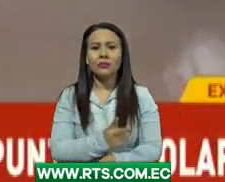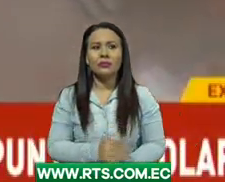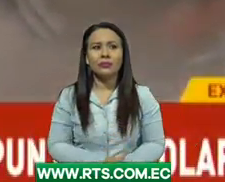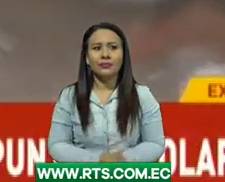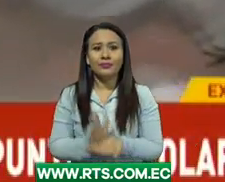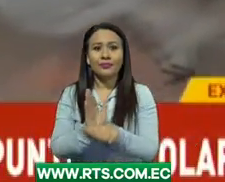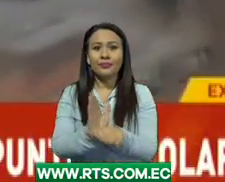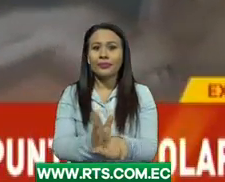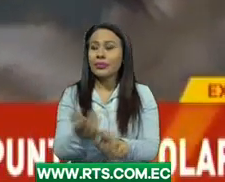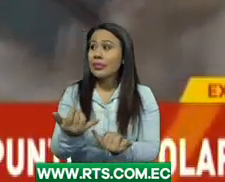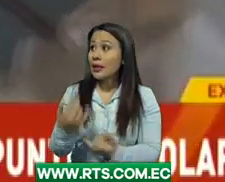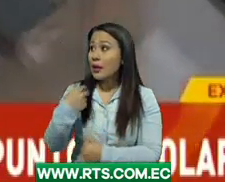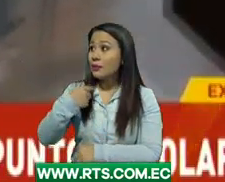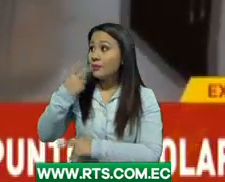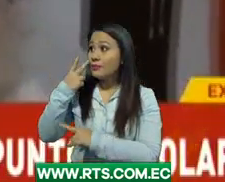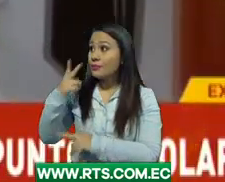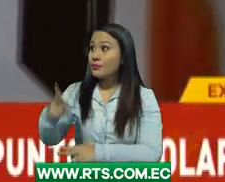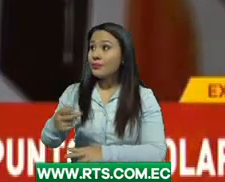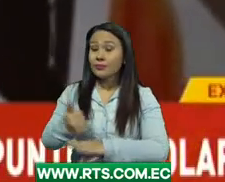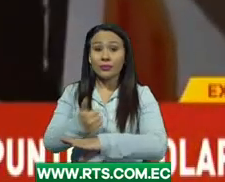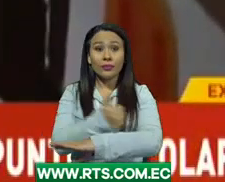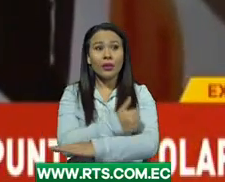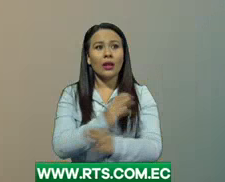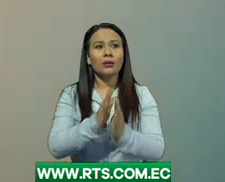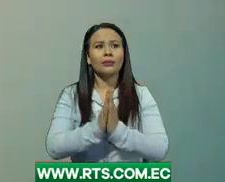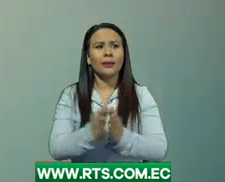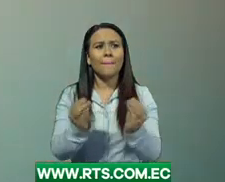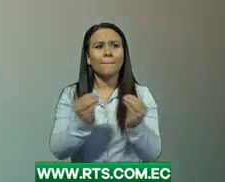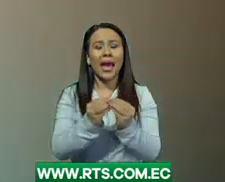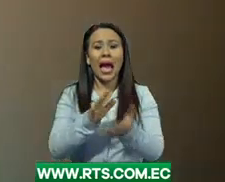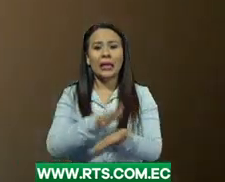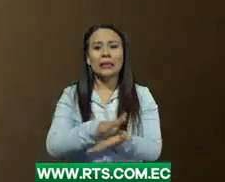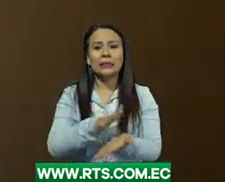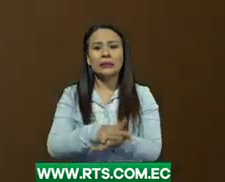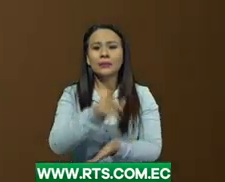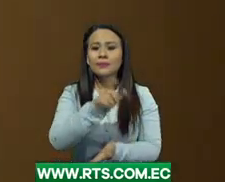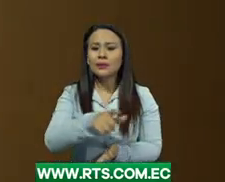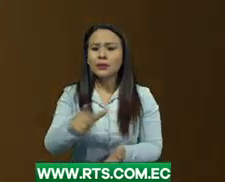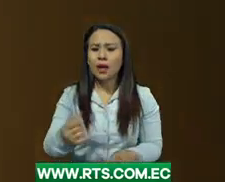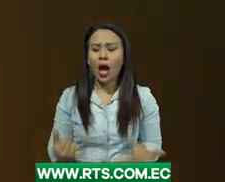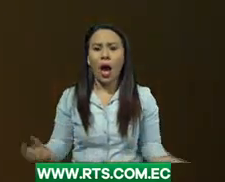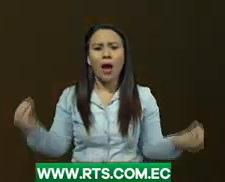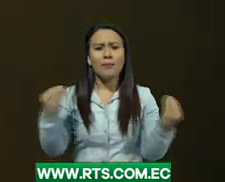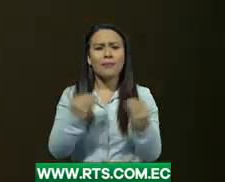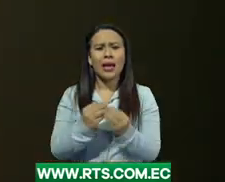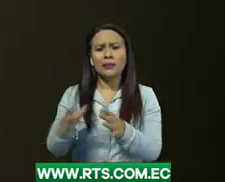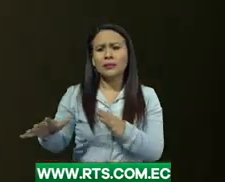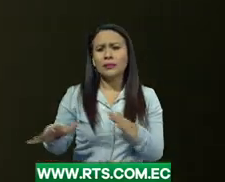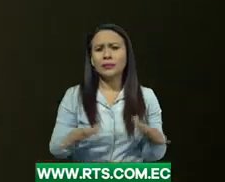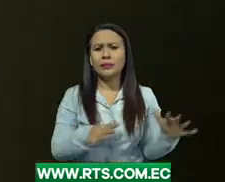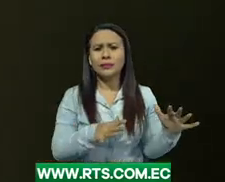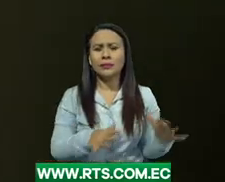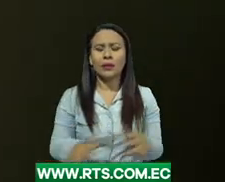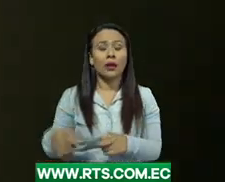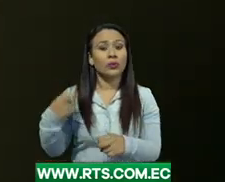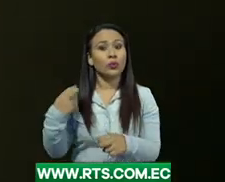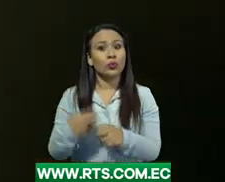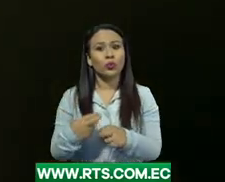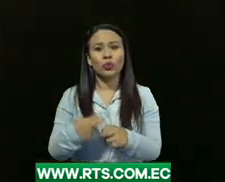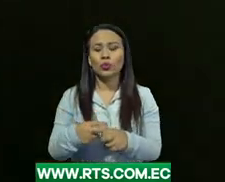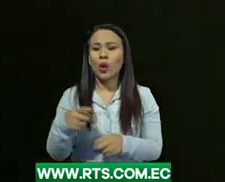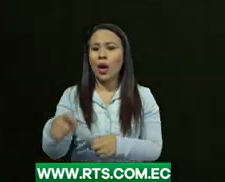Ante lo suscitado, las autoridades llamaron a la calma a la población, ya que ha sido el sismo más fuerte que ha soportado Perú